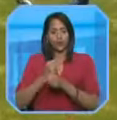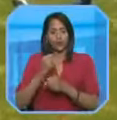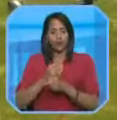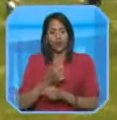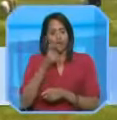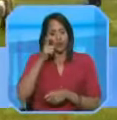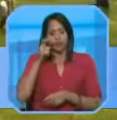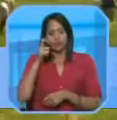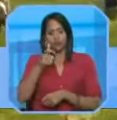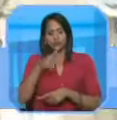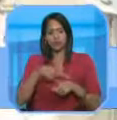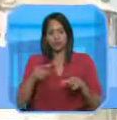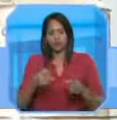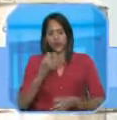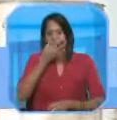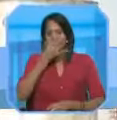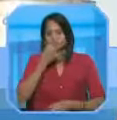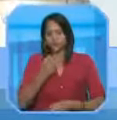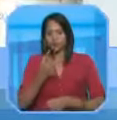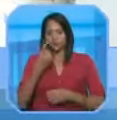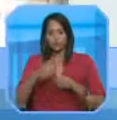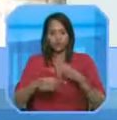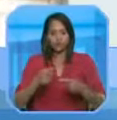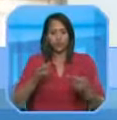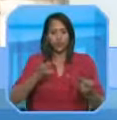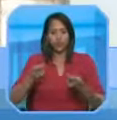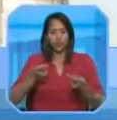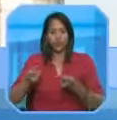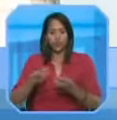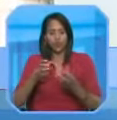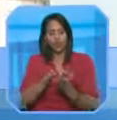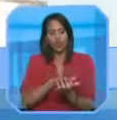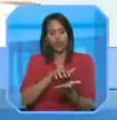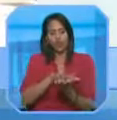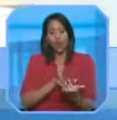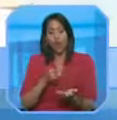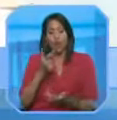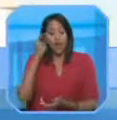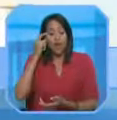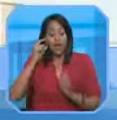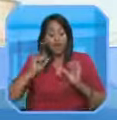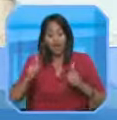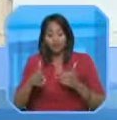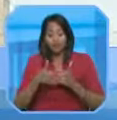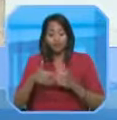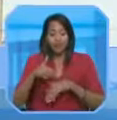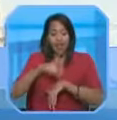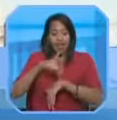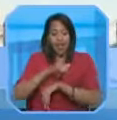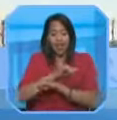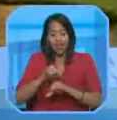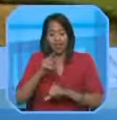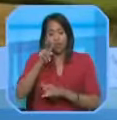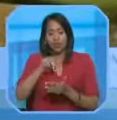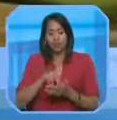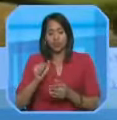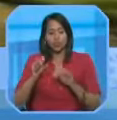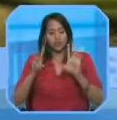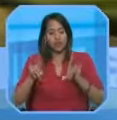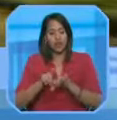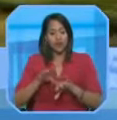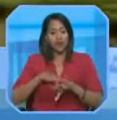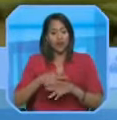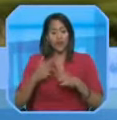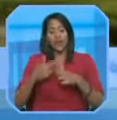del campo en la mercedes del llano aseguran que las fallas en la distribución de agroinsumos a pocos días de cerrar el tiempo de siembra de 2017